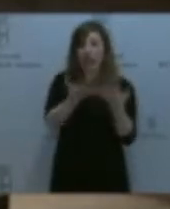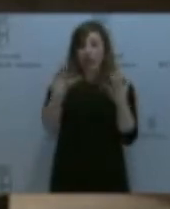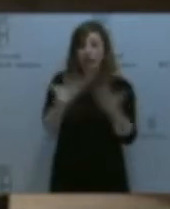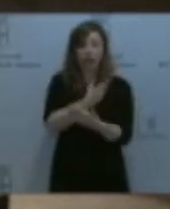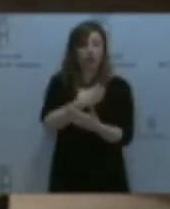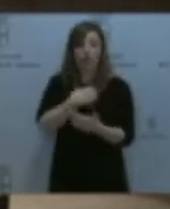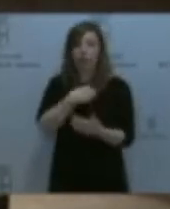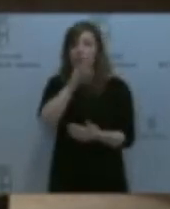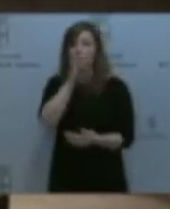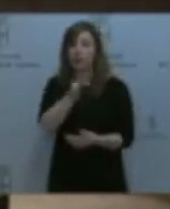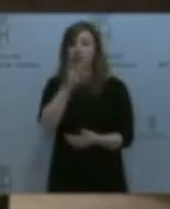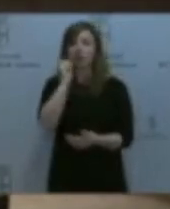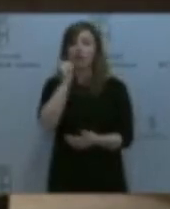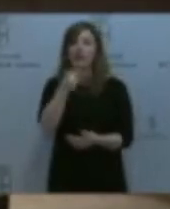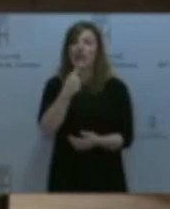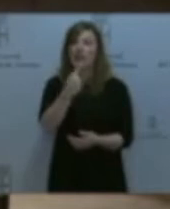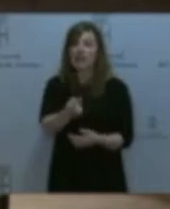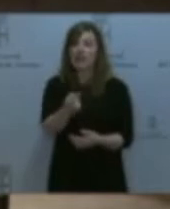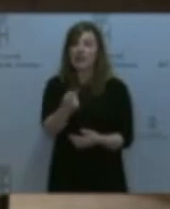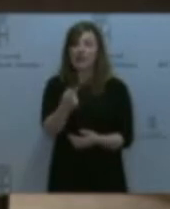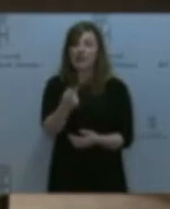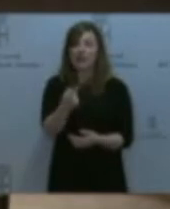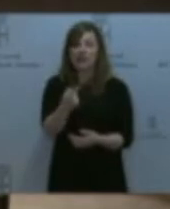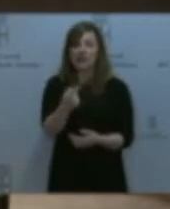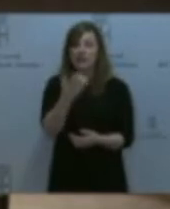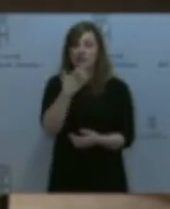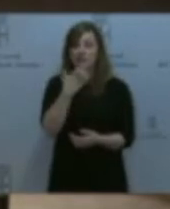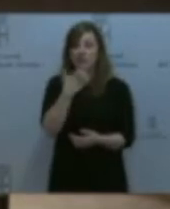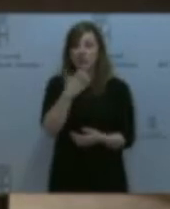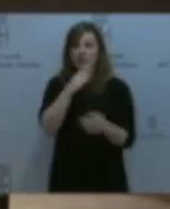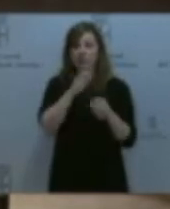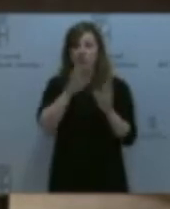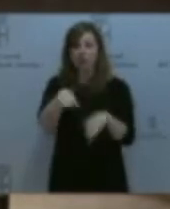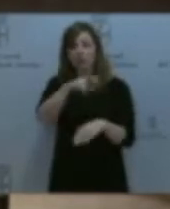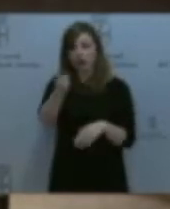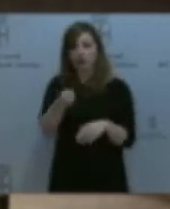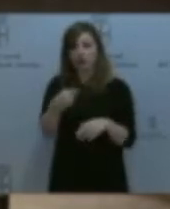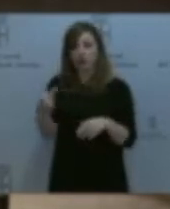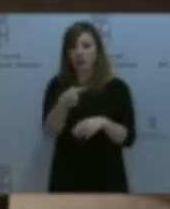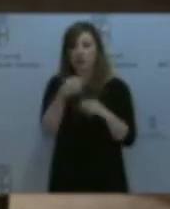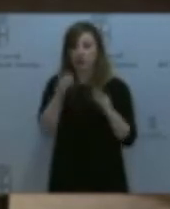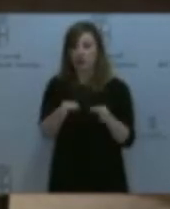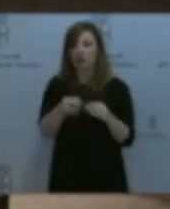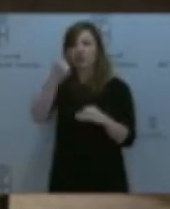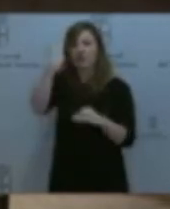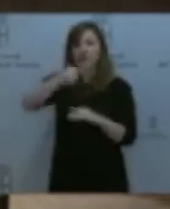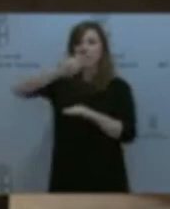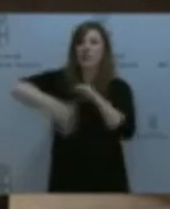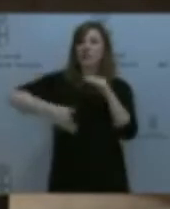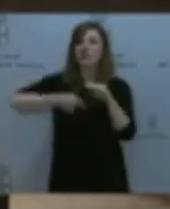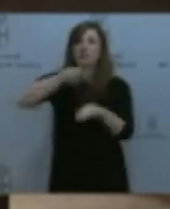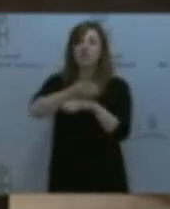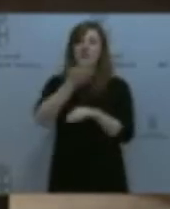de prometer, solo decir lo mal que les iría con otros. Por eso es tan importante el saber quién impone los límites y a veces ver si